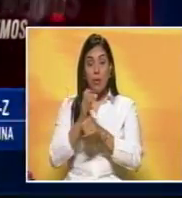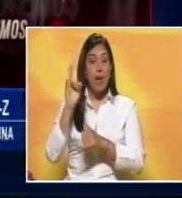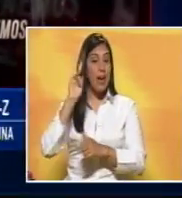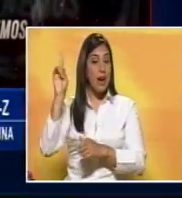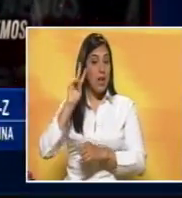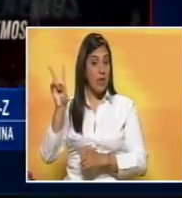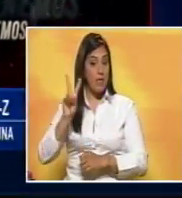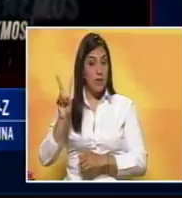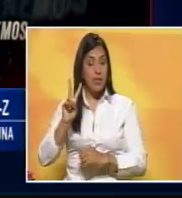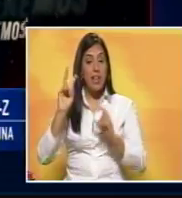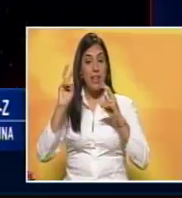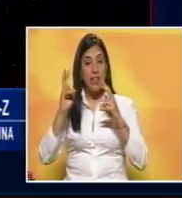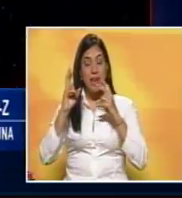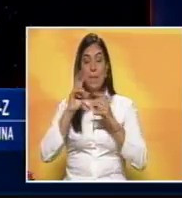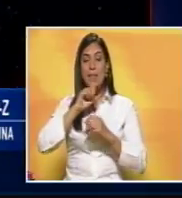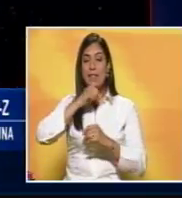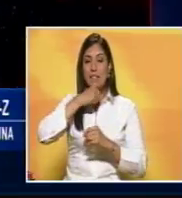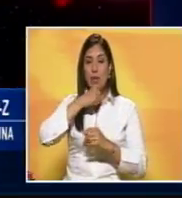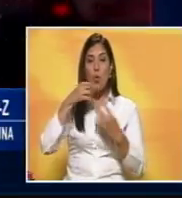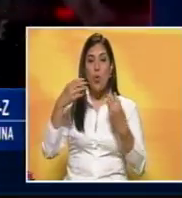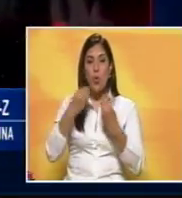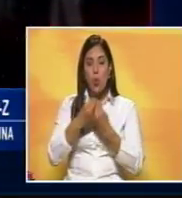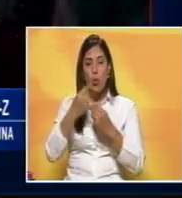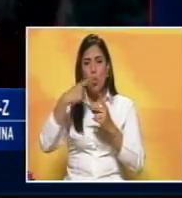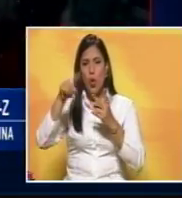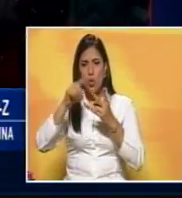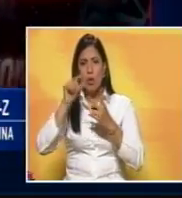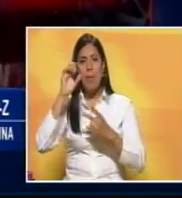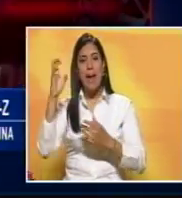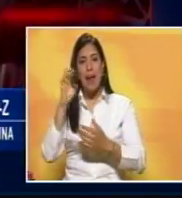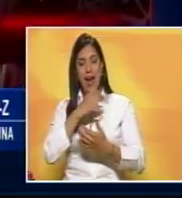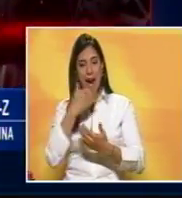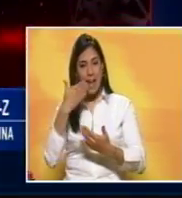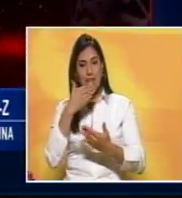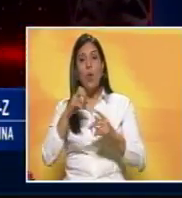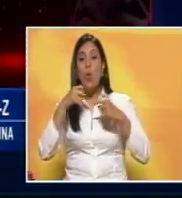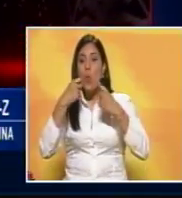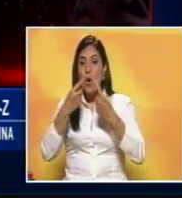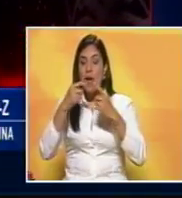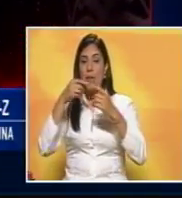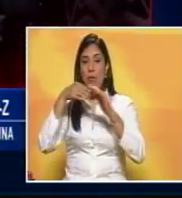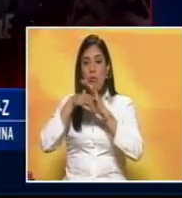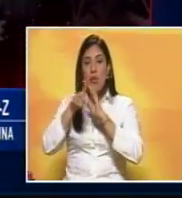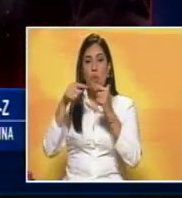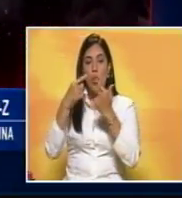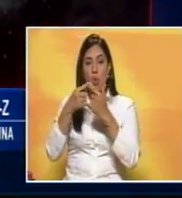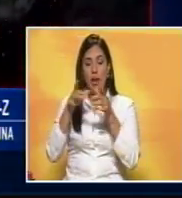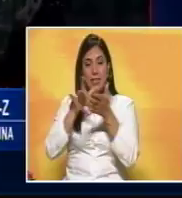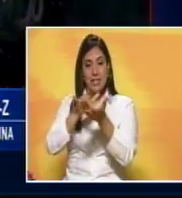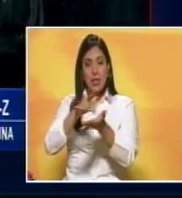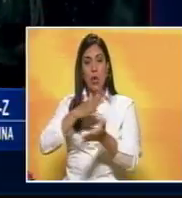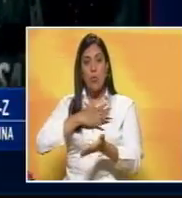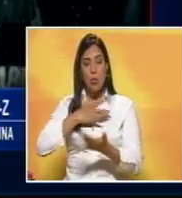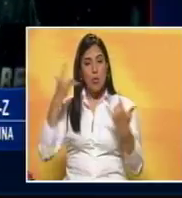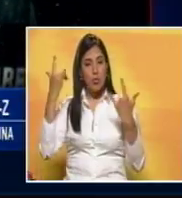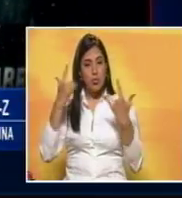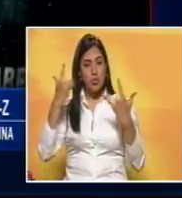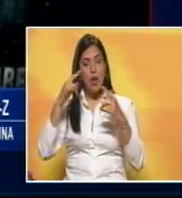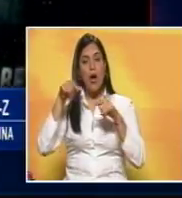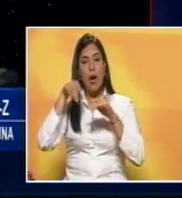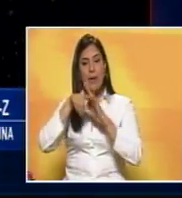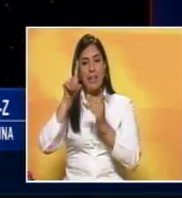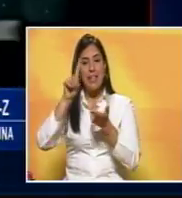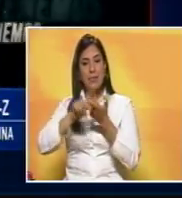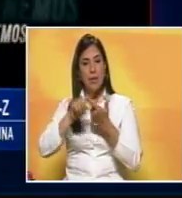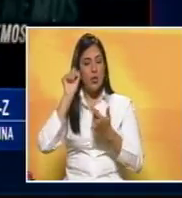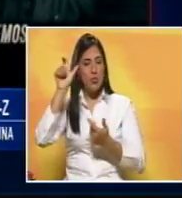radios venezolanas con el tema Secreto junto a Ozuna, el cantante entró a las filas de la disquera Roc Nation, propiedad del rapero Jay-Z,